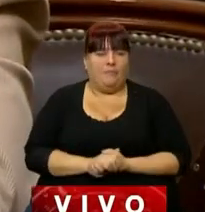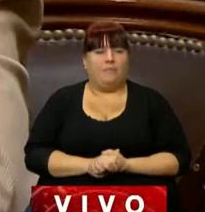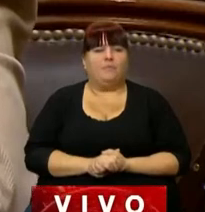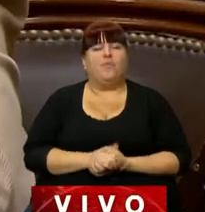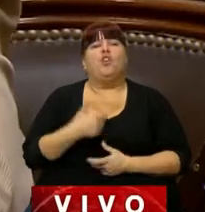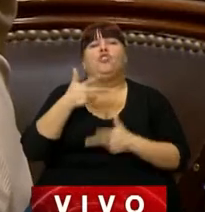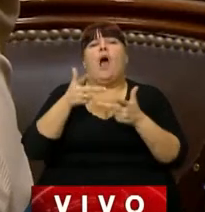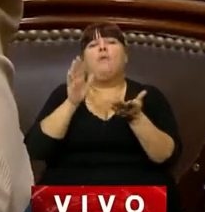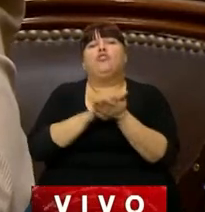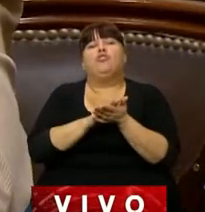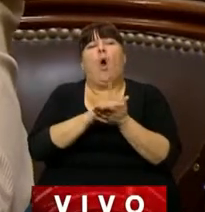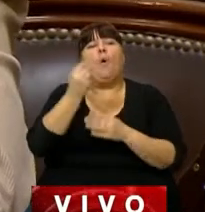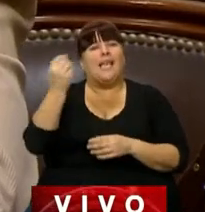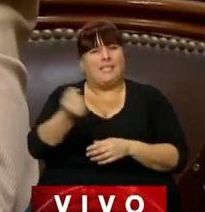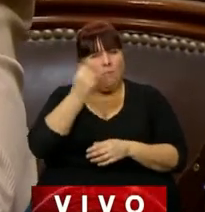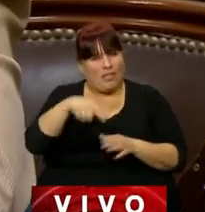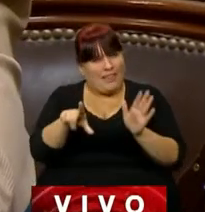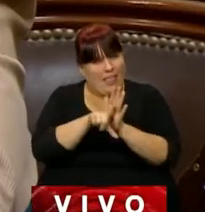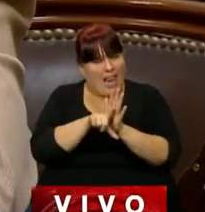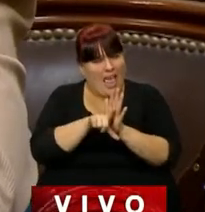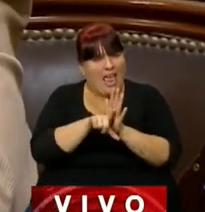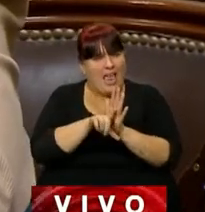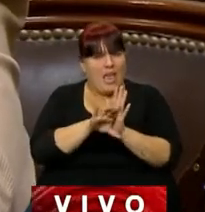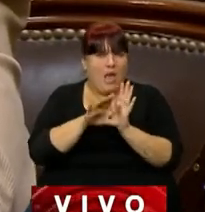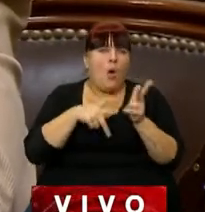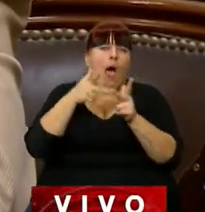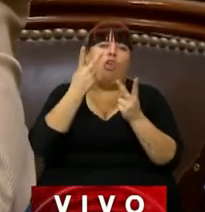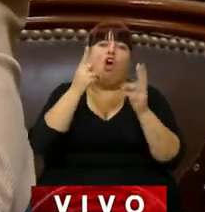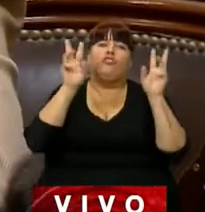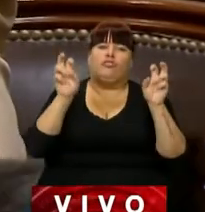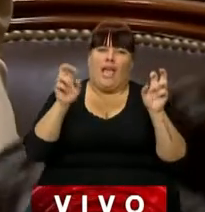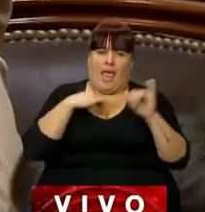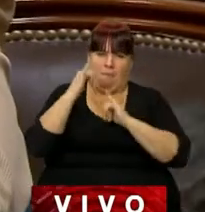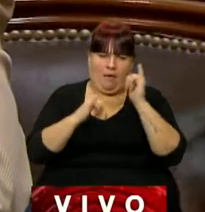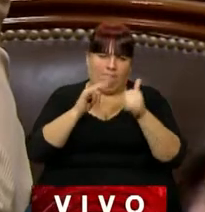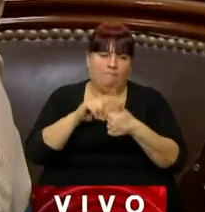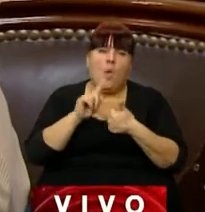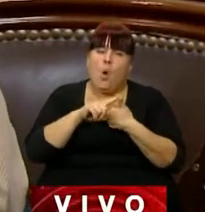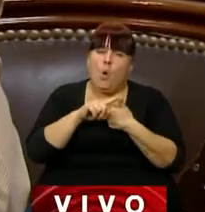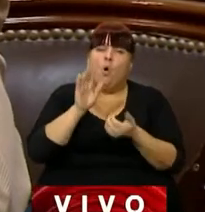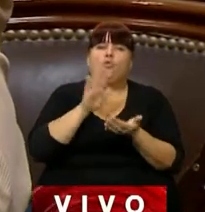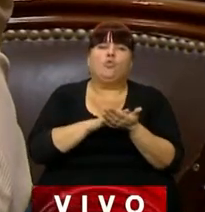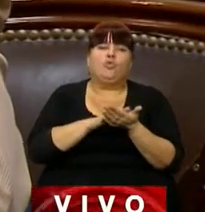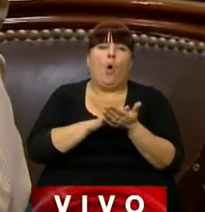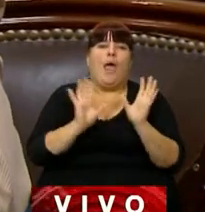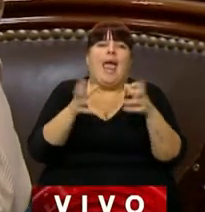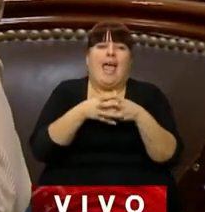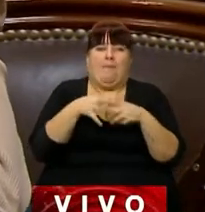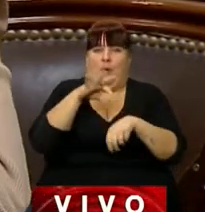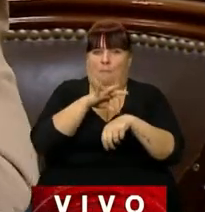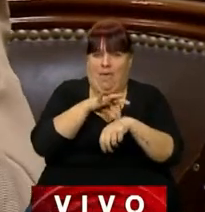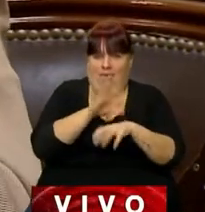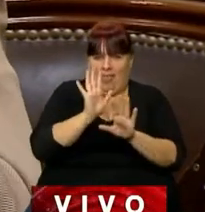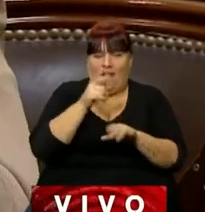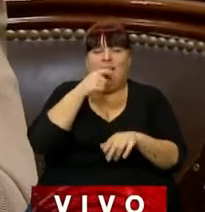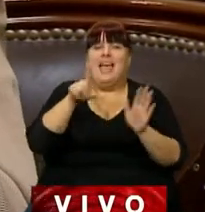cuando hablo de la importancia de esta ley voy a decir o voy a hablar de dos cuestiones. Una tiene que ver con el equipo de salud. La